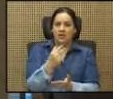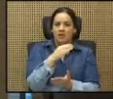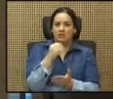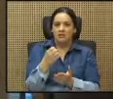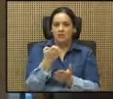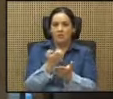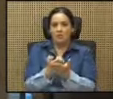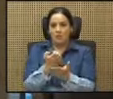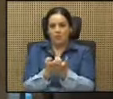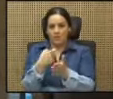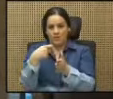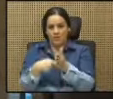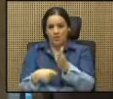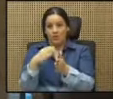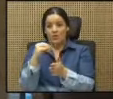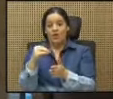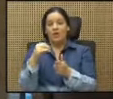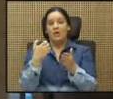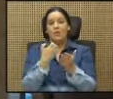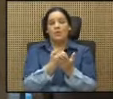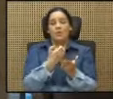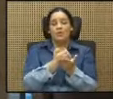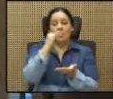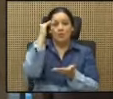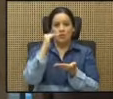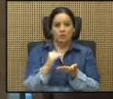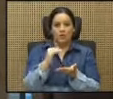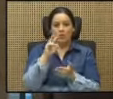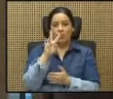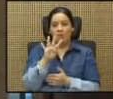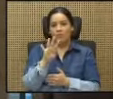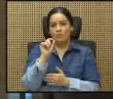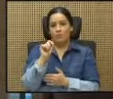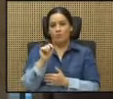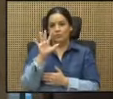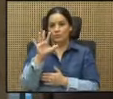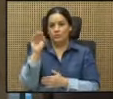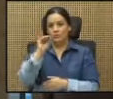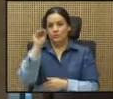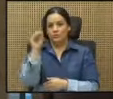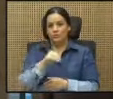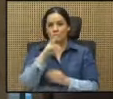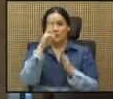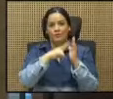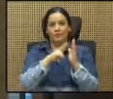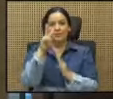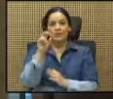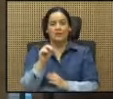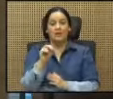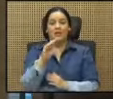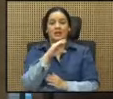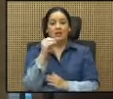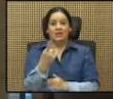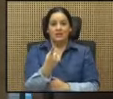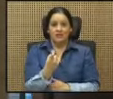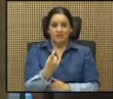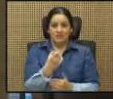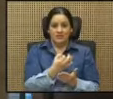un 4.5% durante el 2020. El déficit financiero cerró